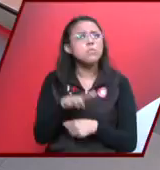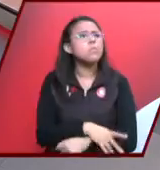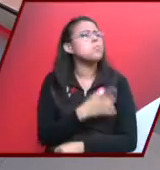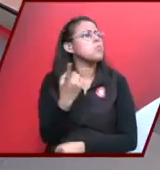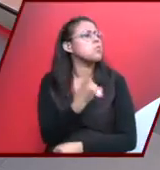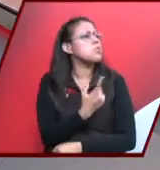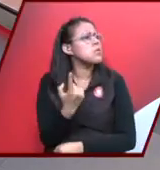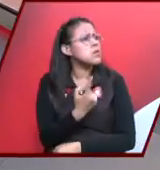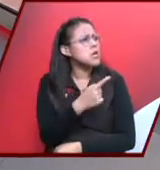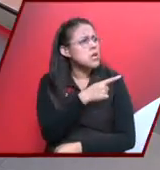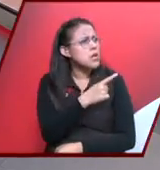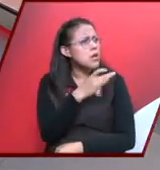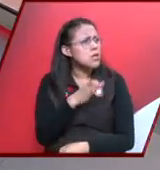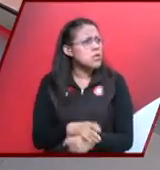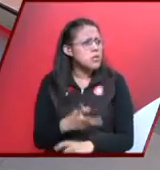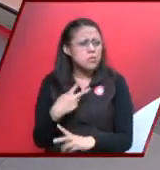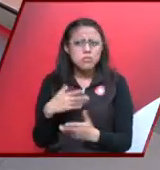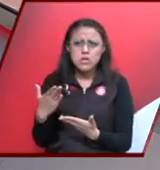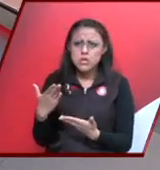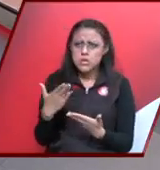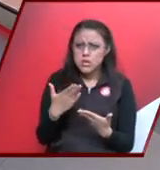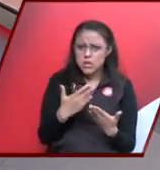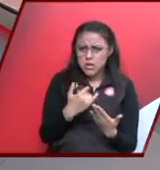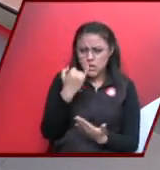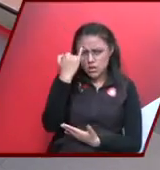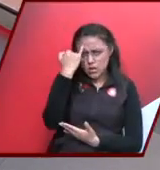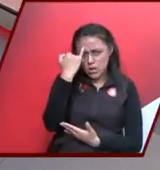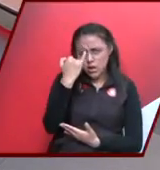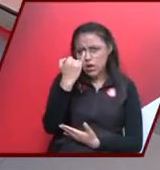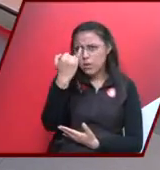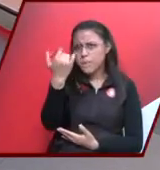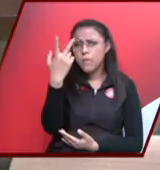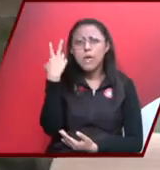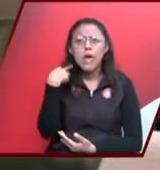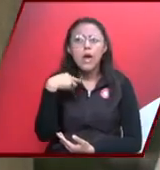qué? Ella va llegando de un largo viaje.